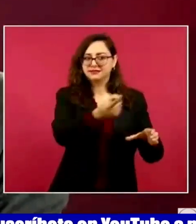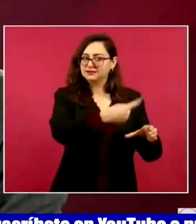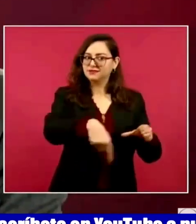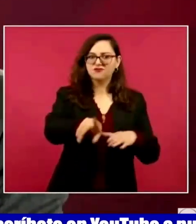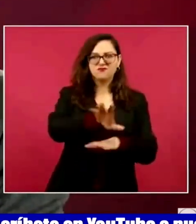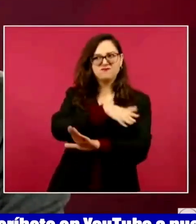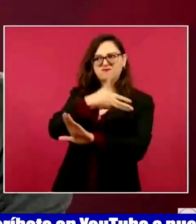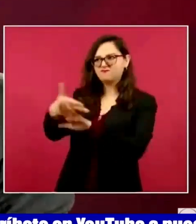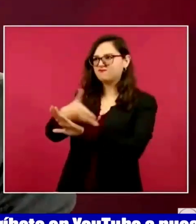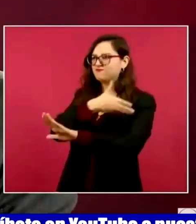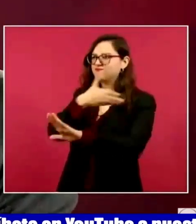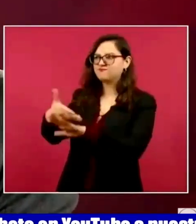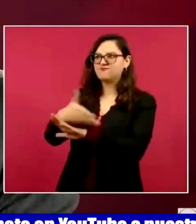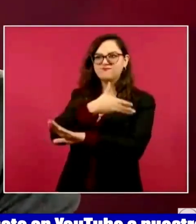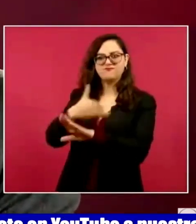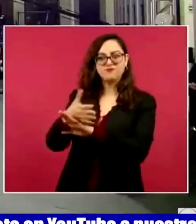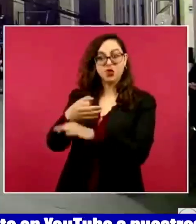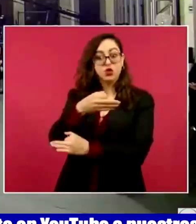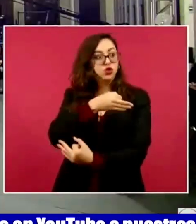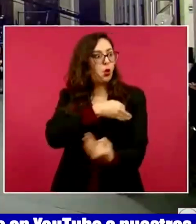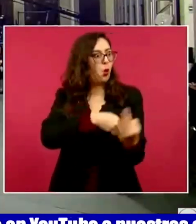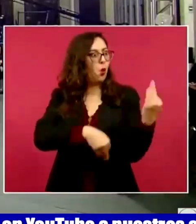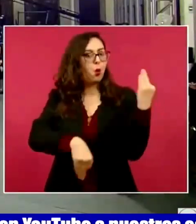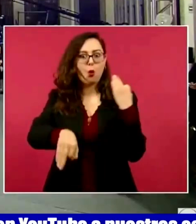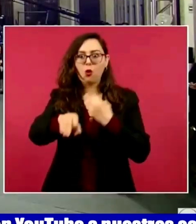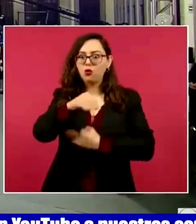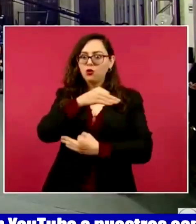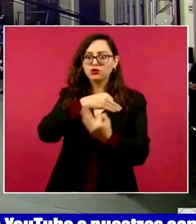y los periodistas